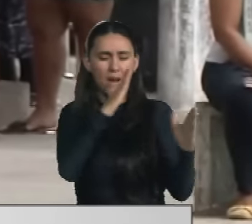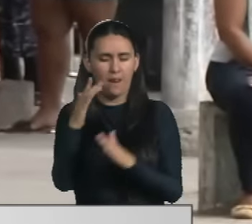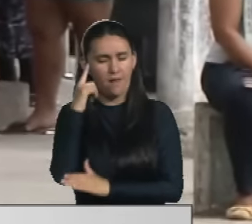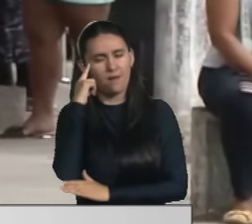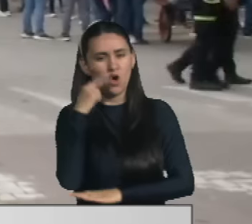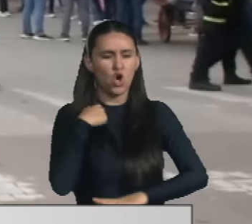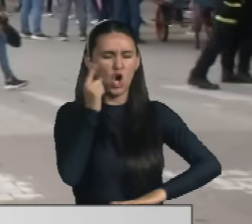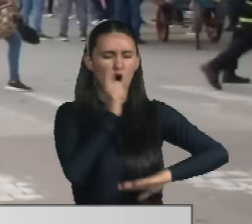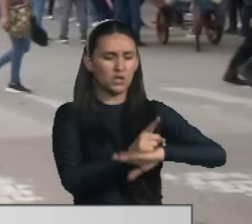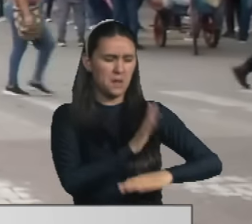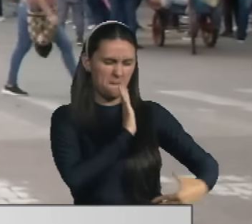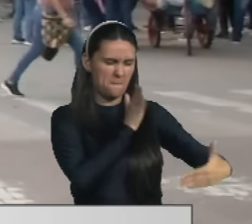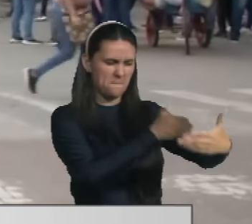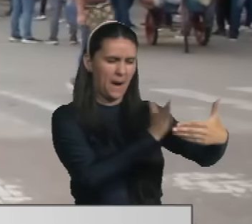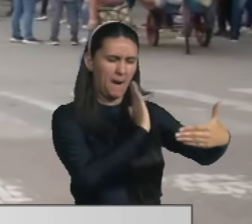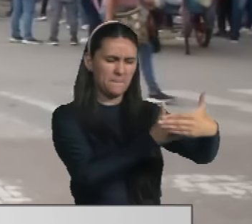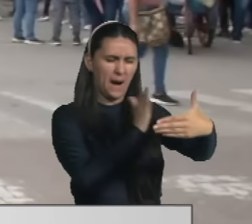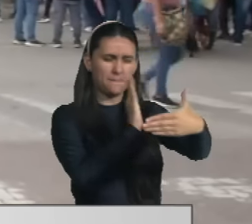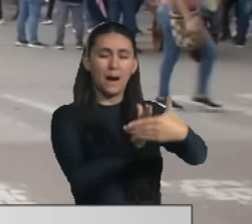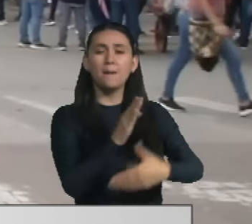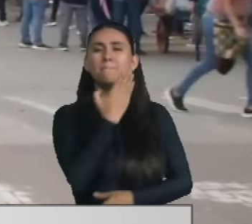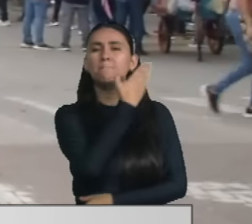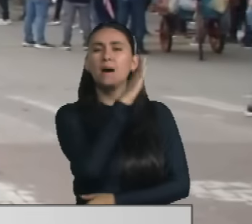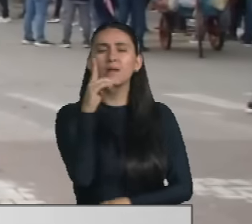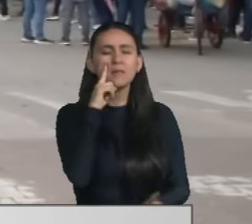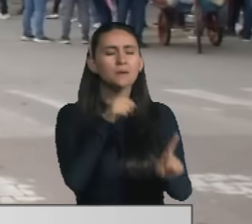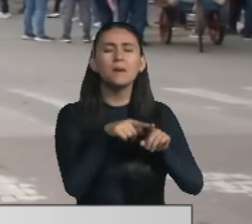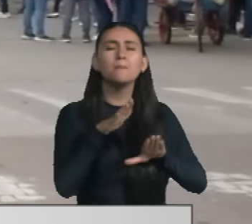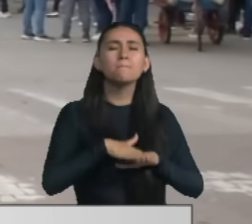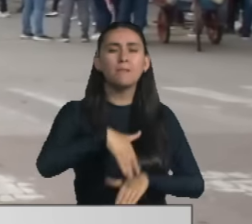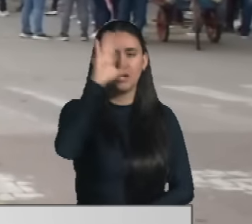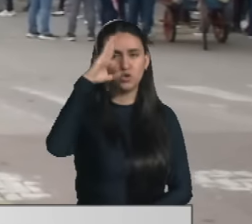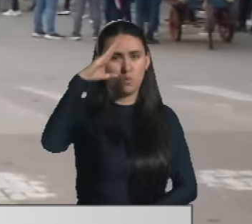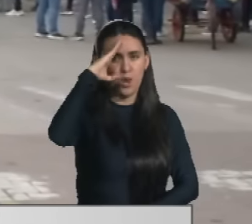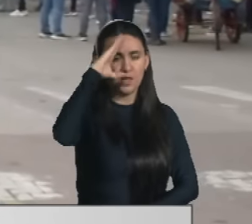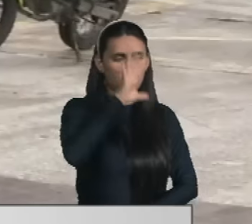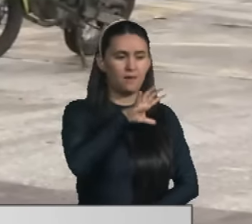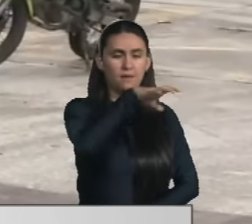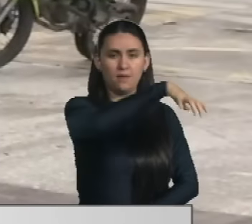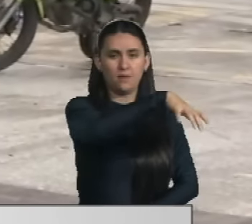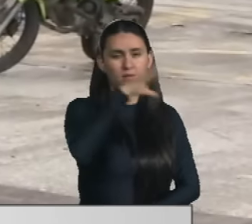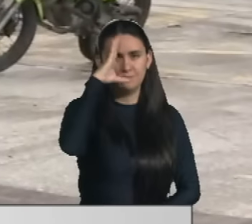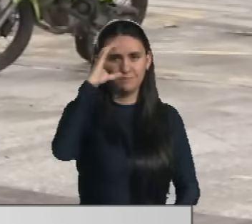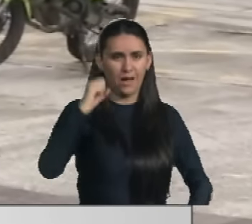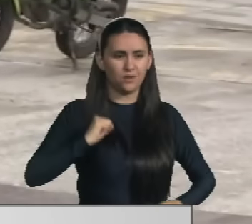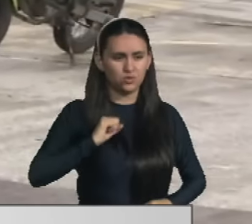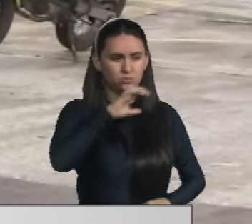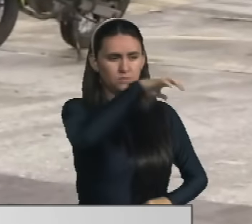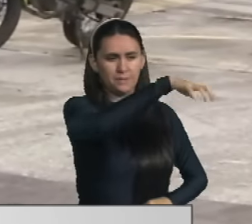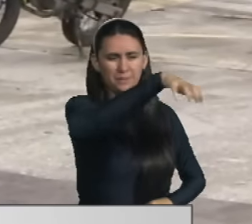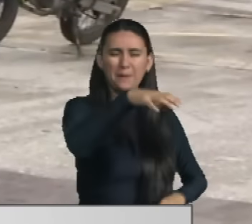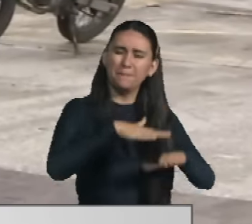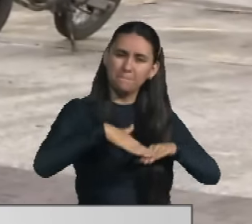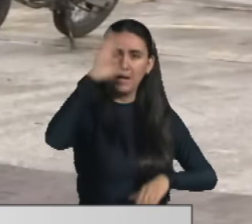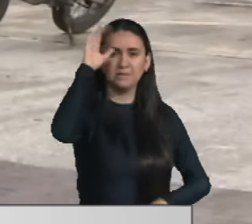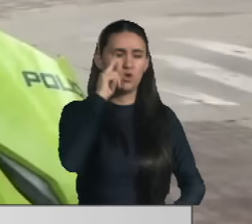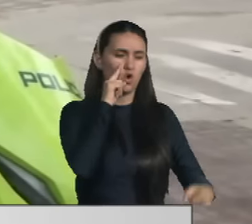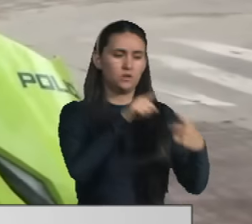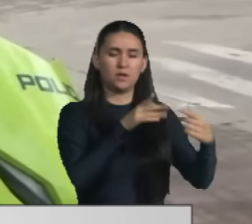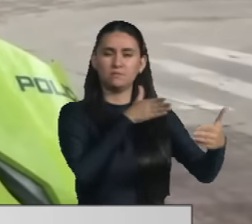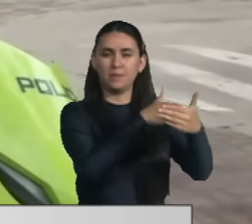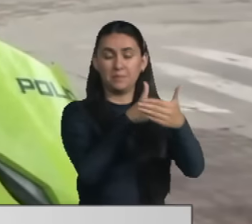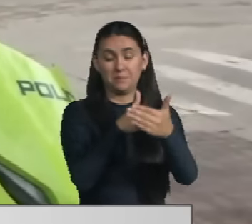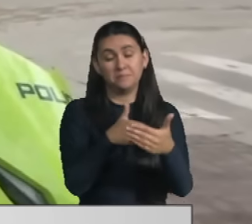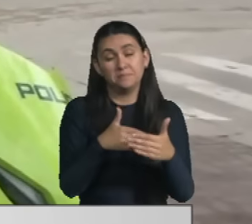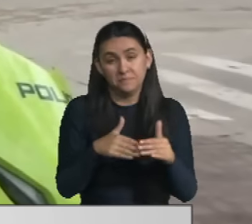atentados en Barranquilla en contra de instalaciones de la Policía Nacional y de personal de esa institución.